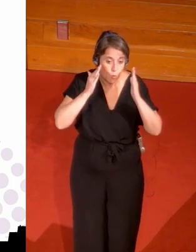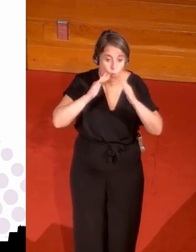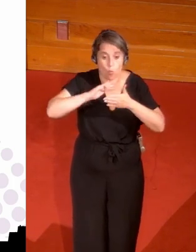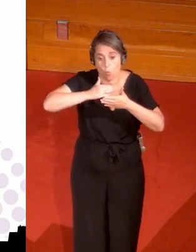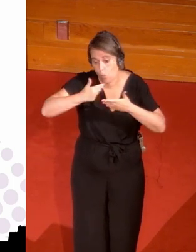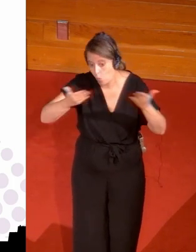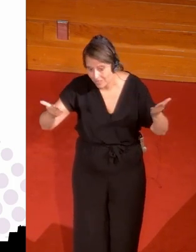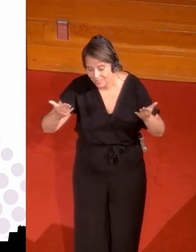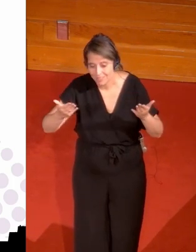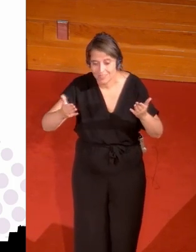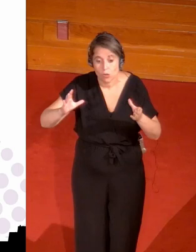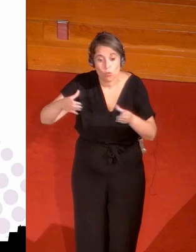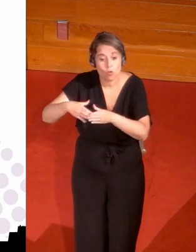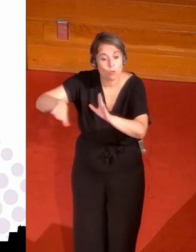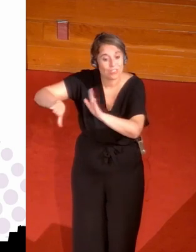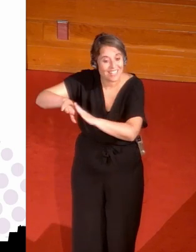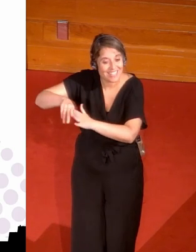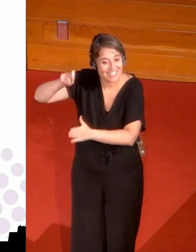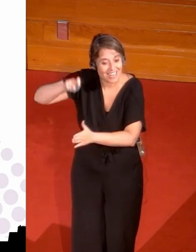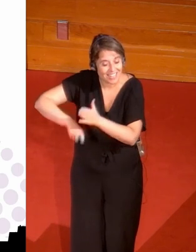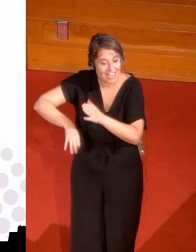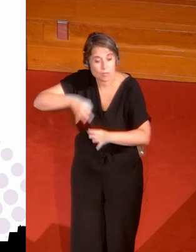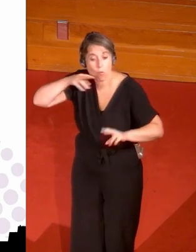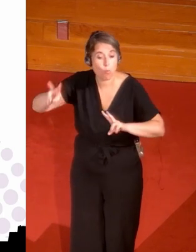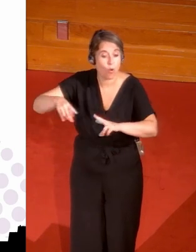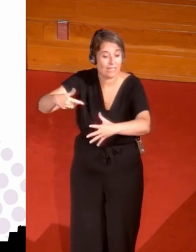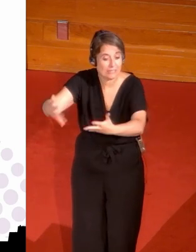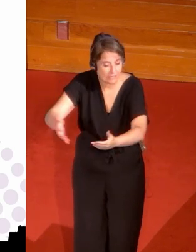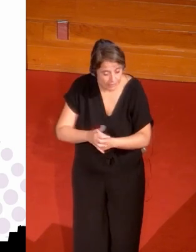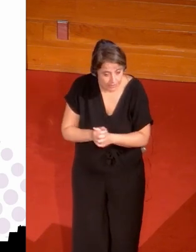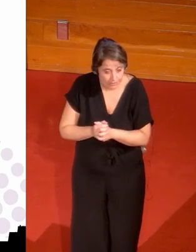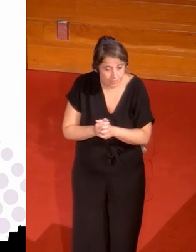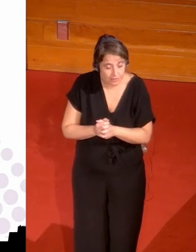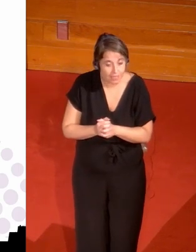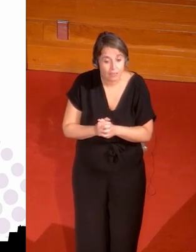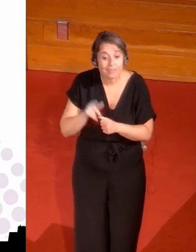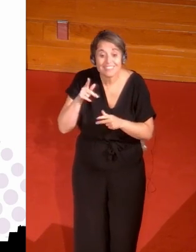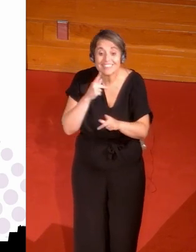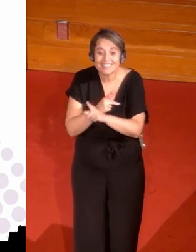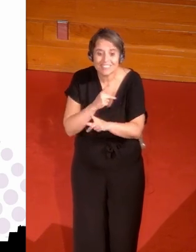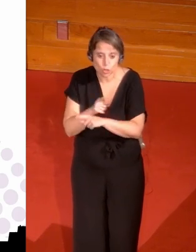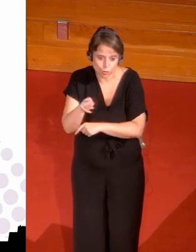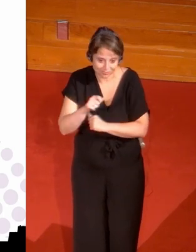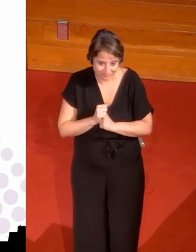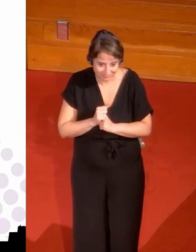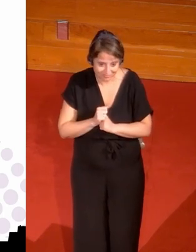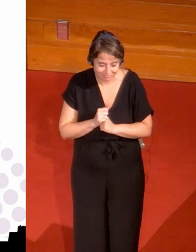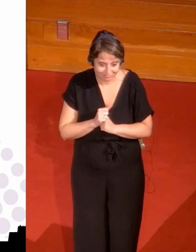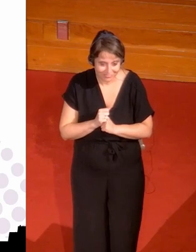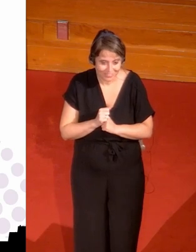esas derechas radicales populistas bla bla bla son las reinas de tiktok como